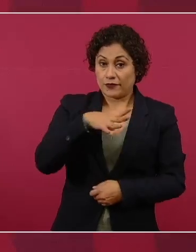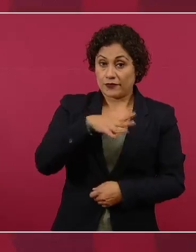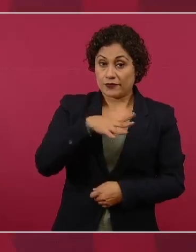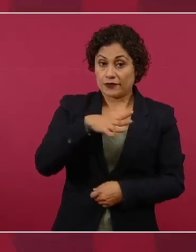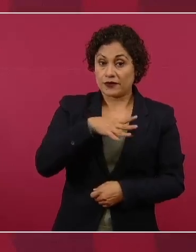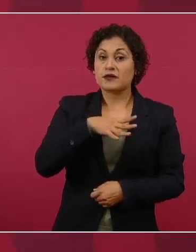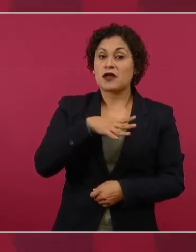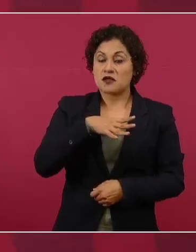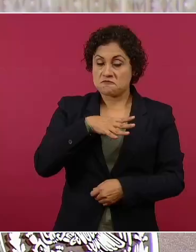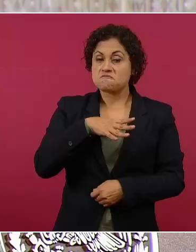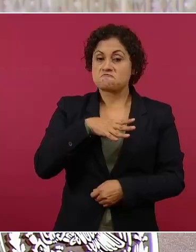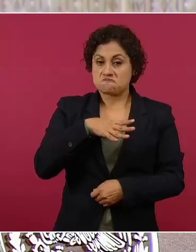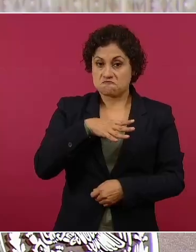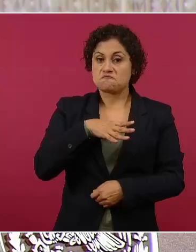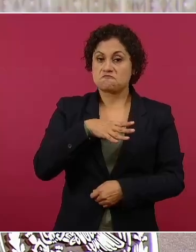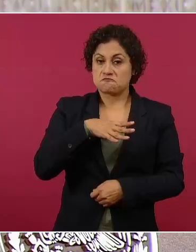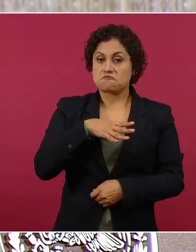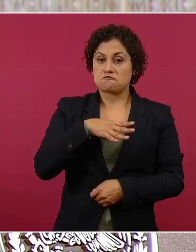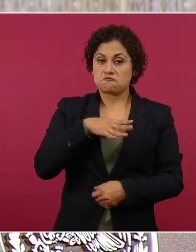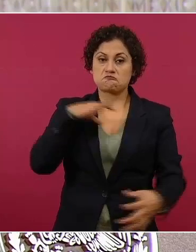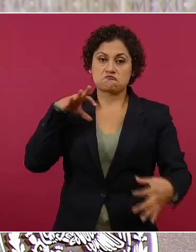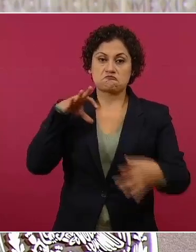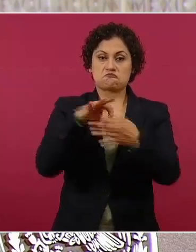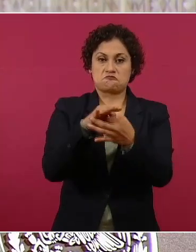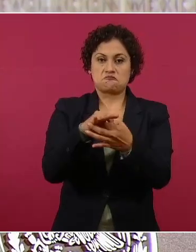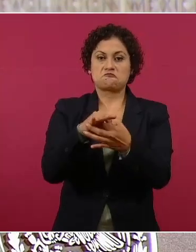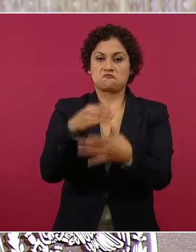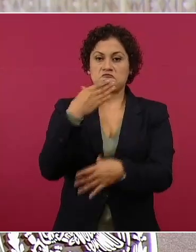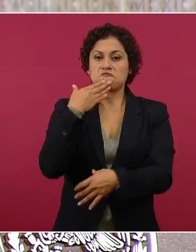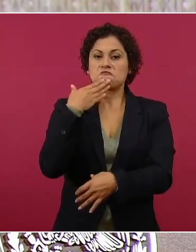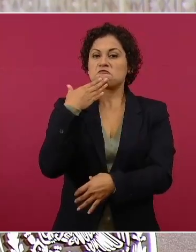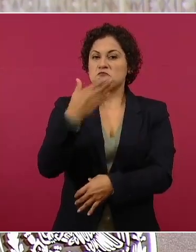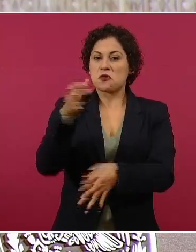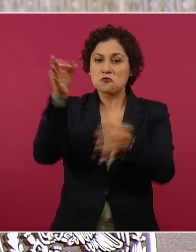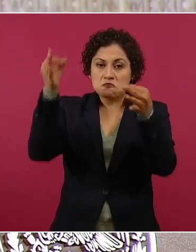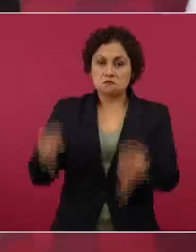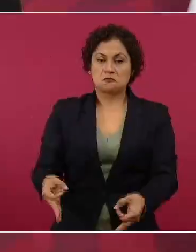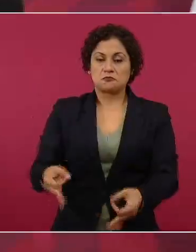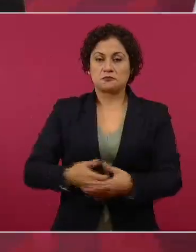a la altura de las circunstancias.